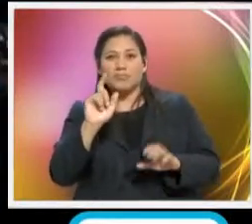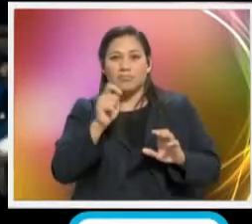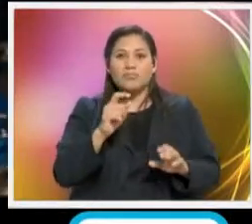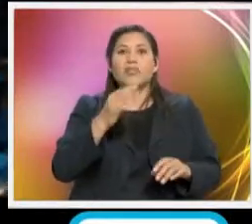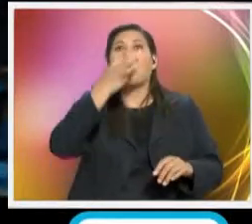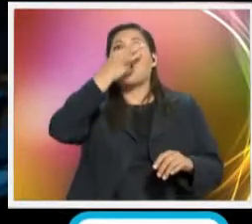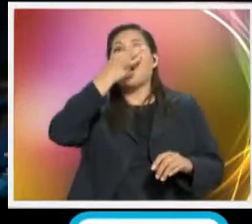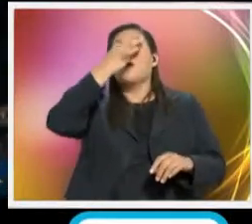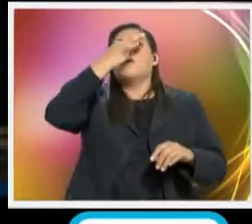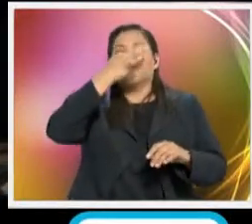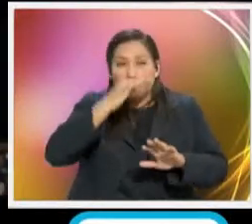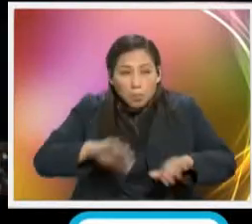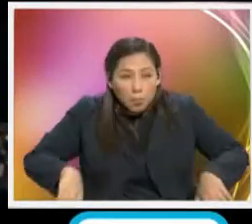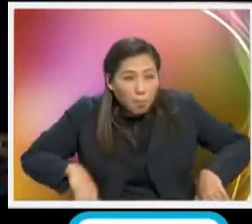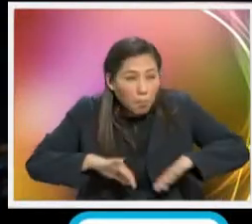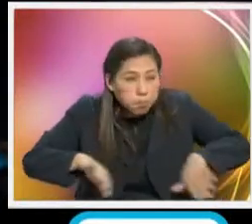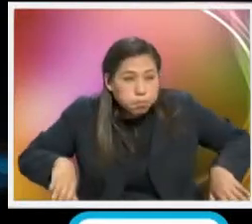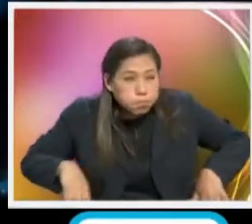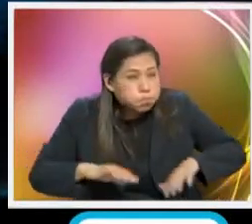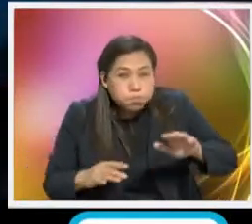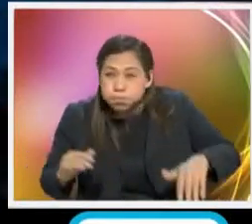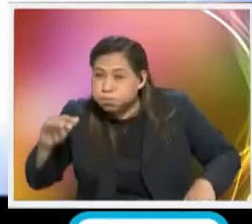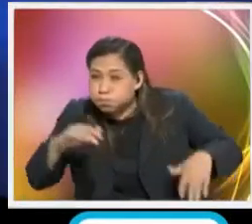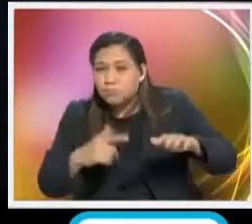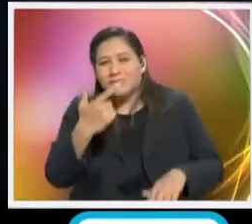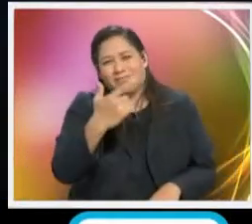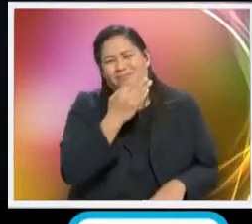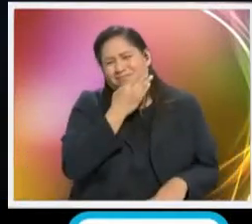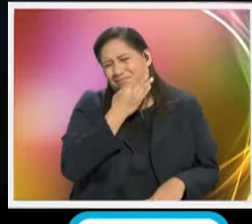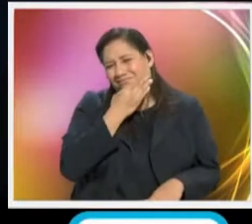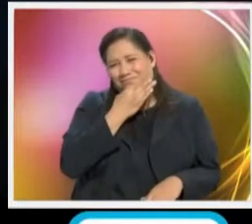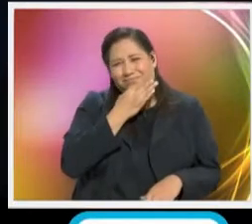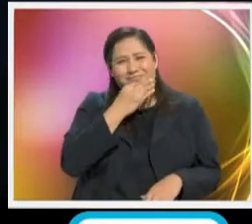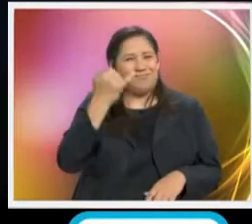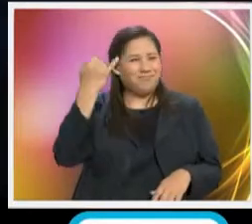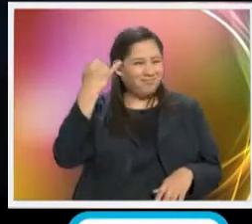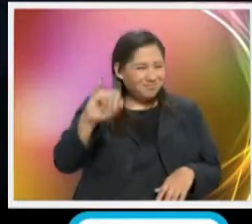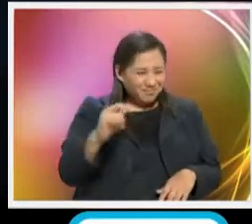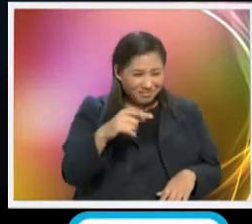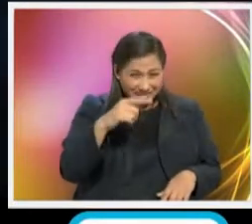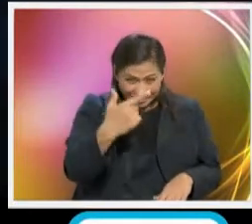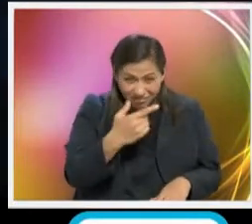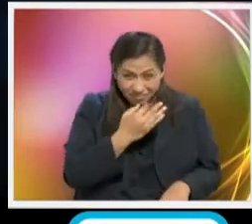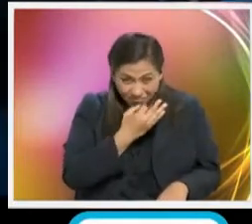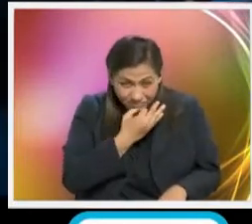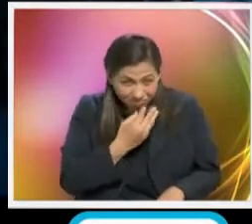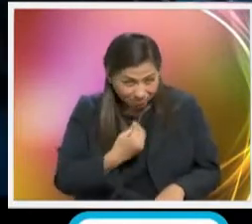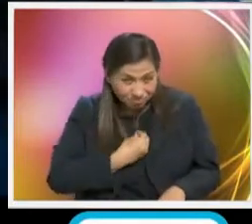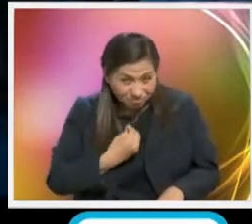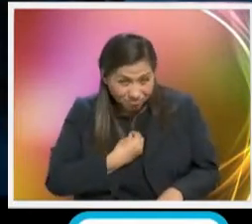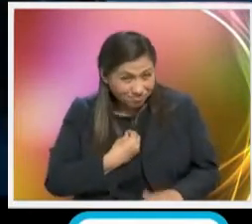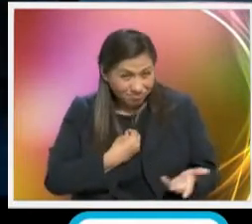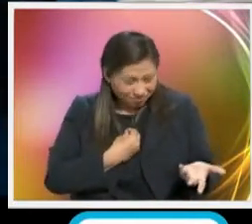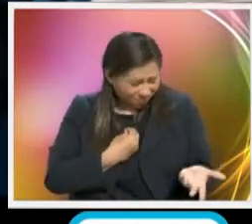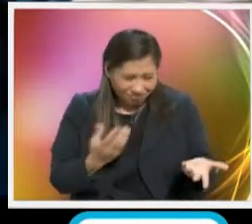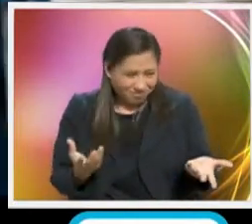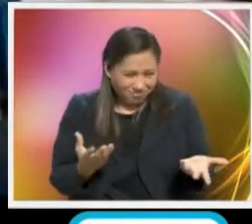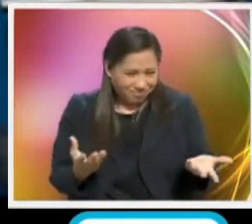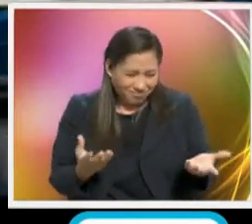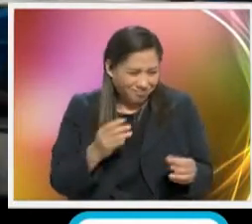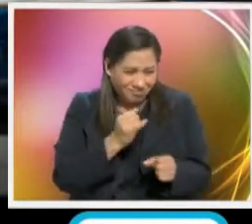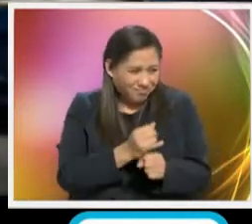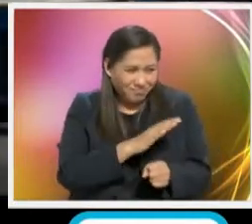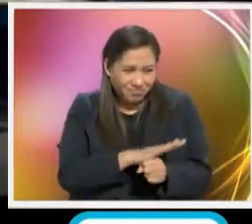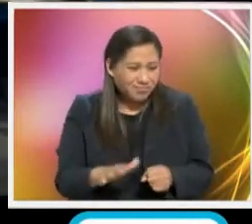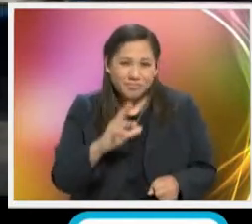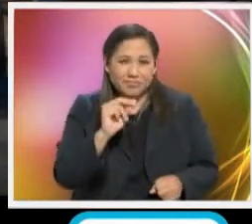la respiración 7 minutos. Ajá. Y uno dice, híjole, no, aquí no pasan esas cosas. Aquí no hay héroes. Aquí no hay ese tipo